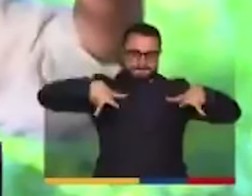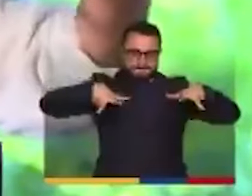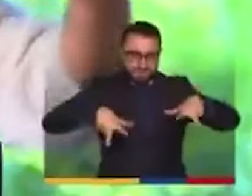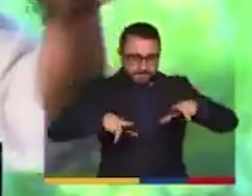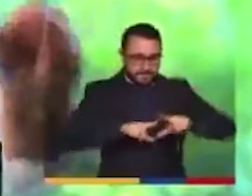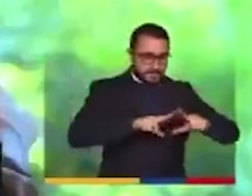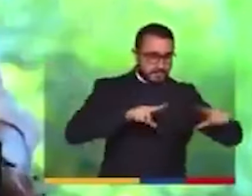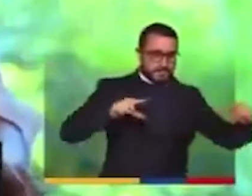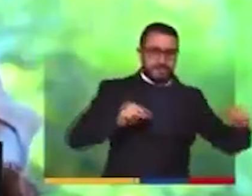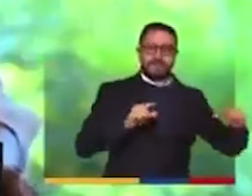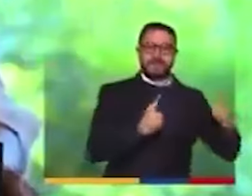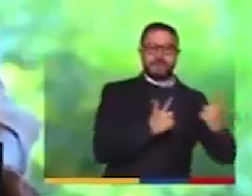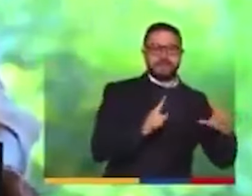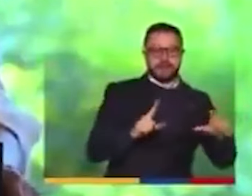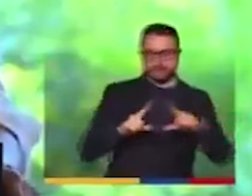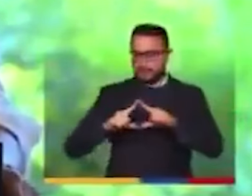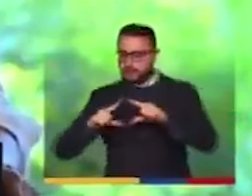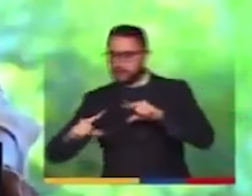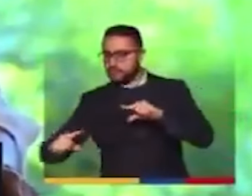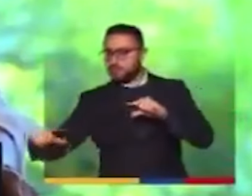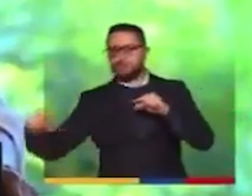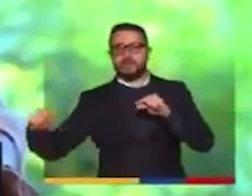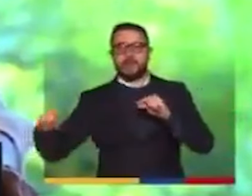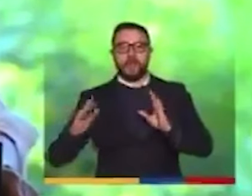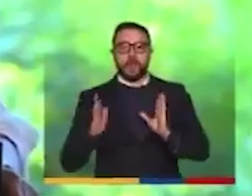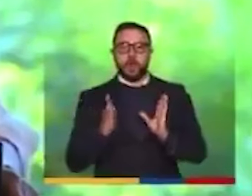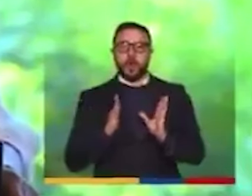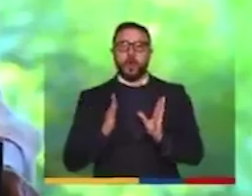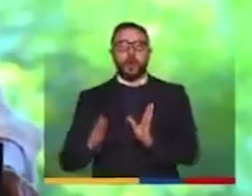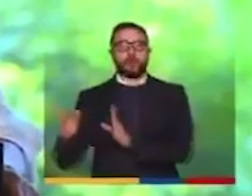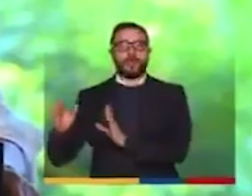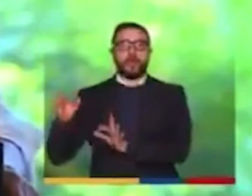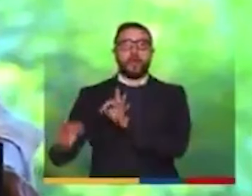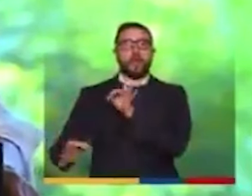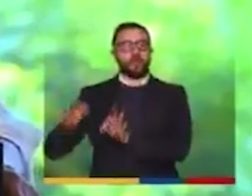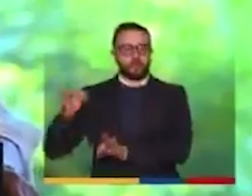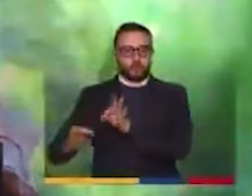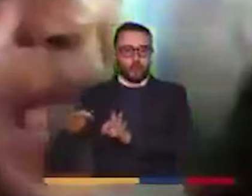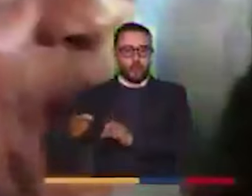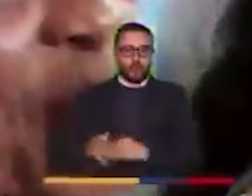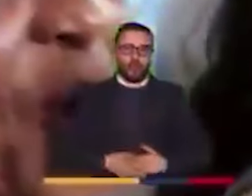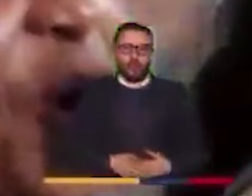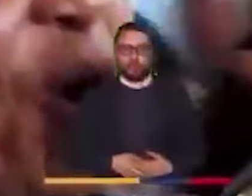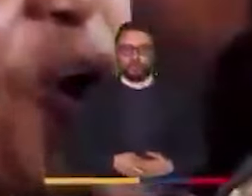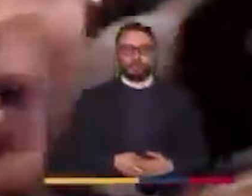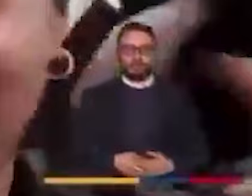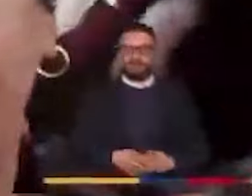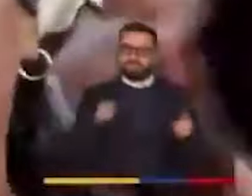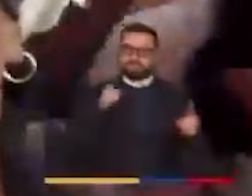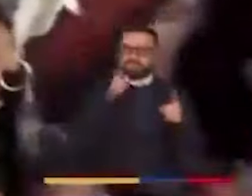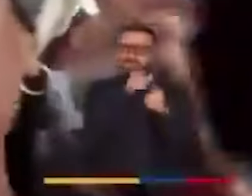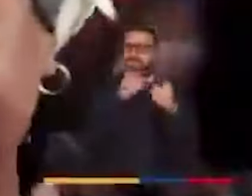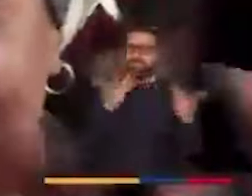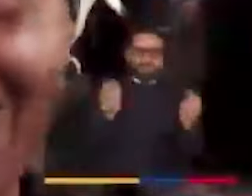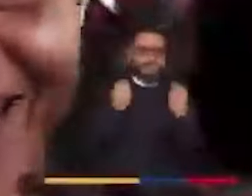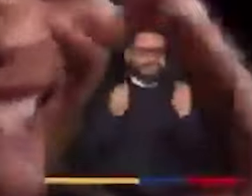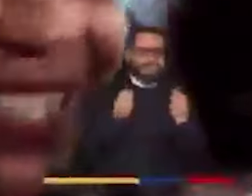dice libertad y otro que dice orden justo. Para que quede